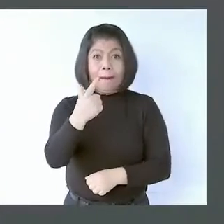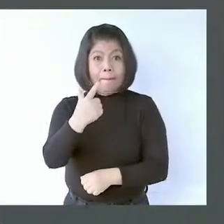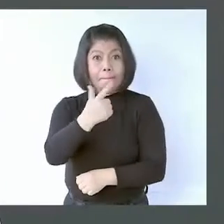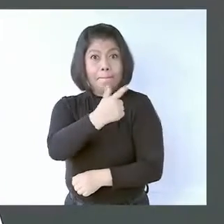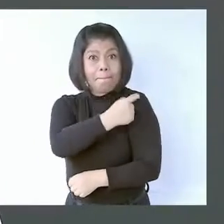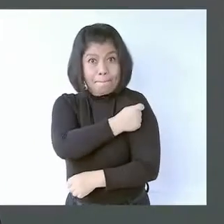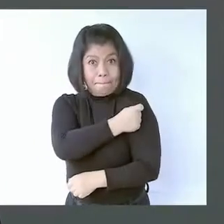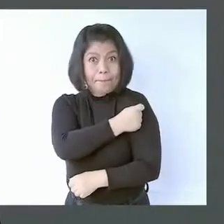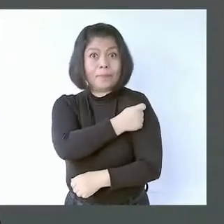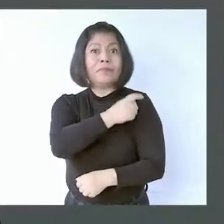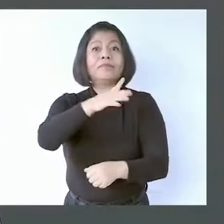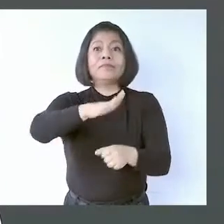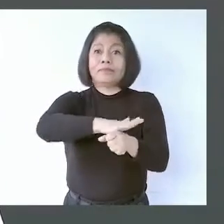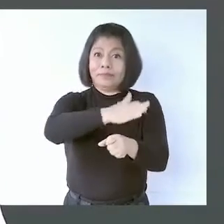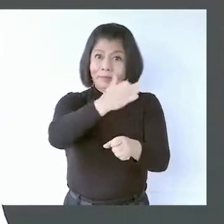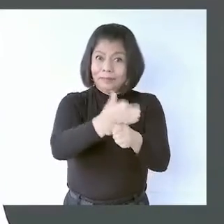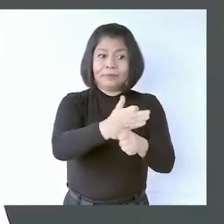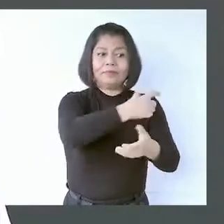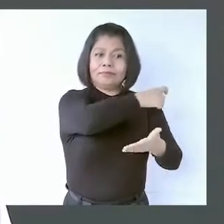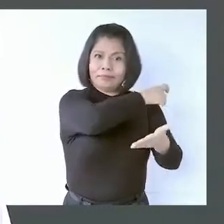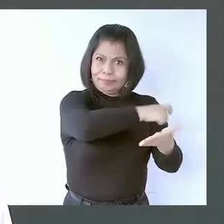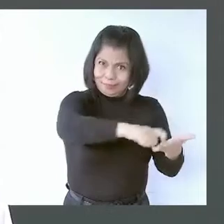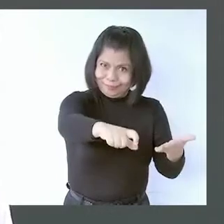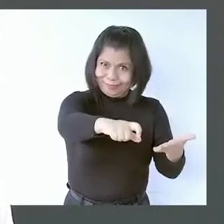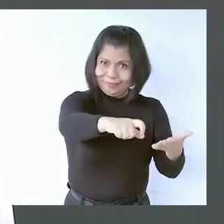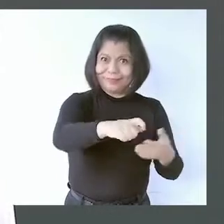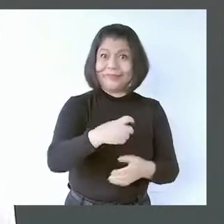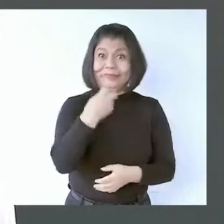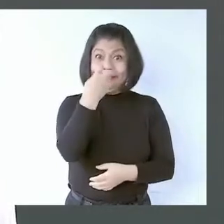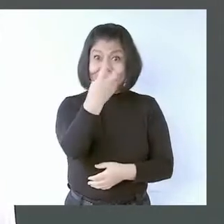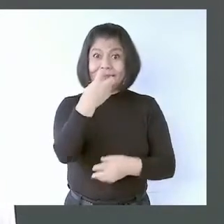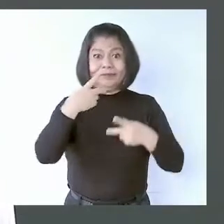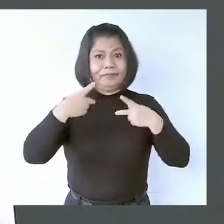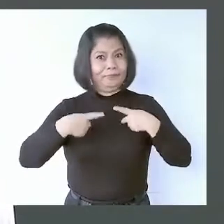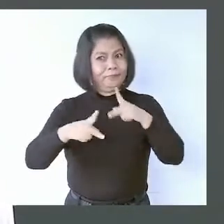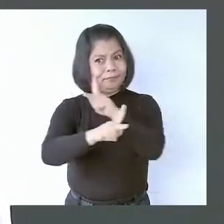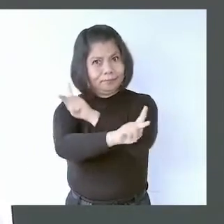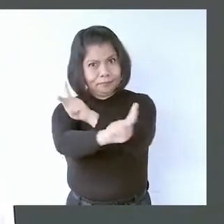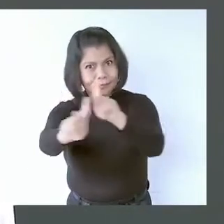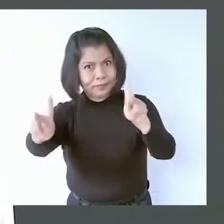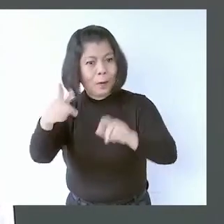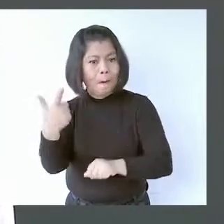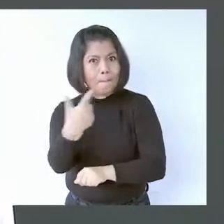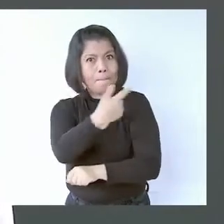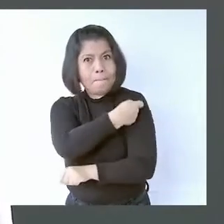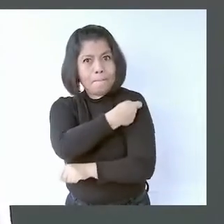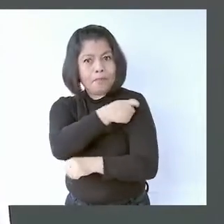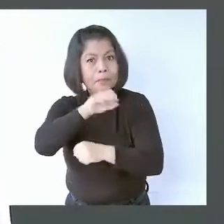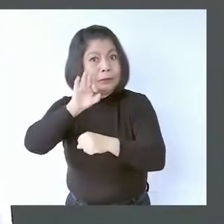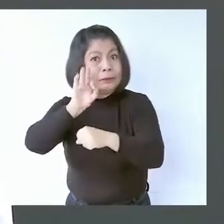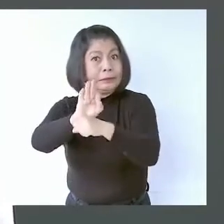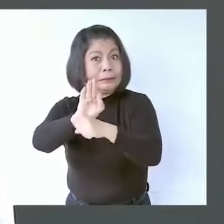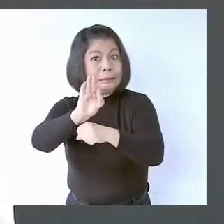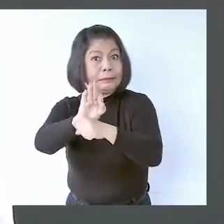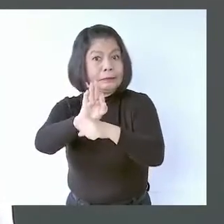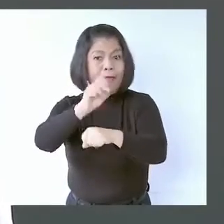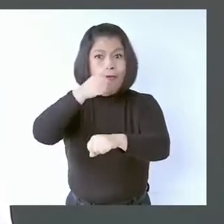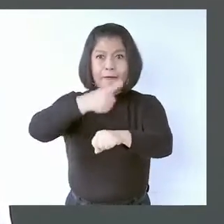suficientes para proteger a la población. Ya tenemos contratos